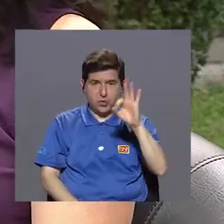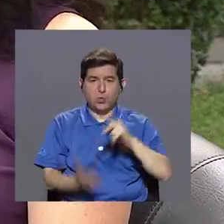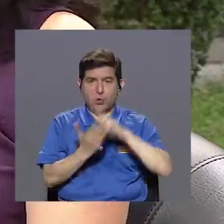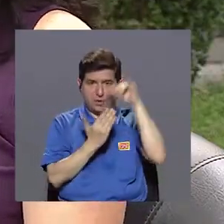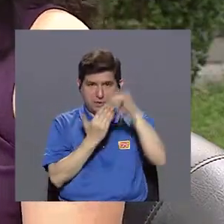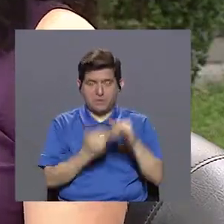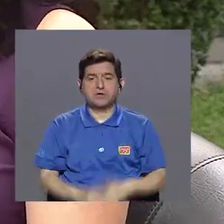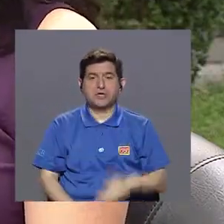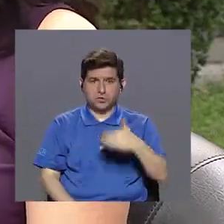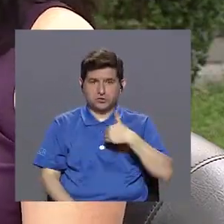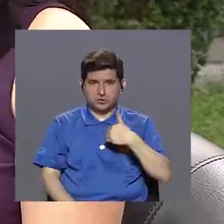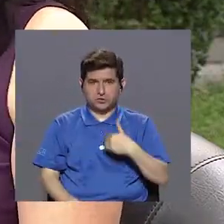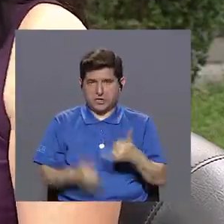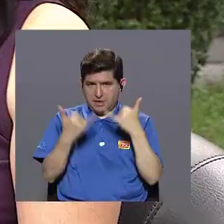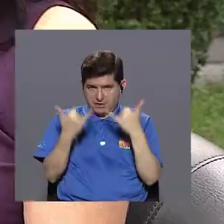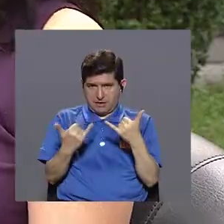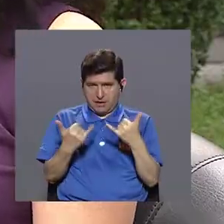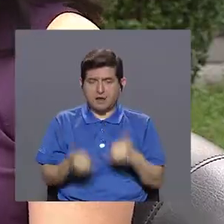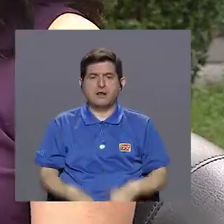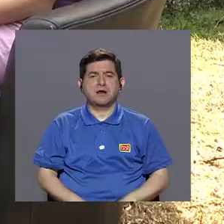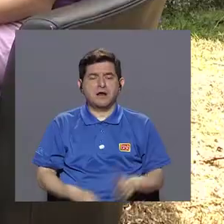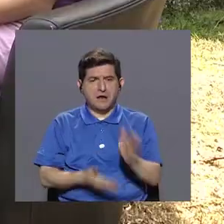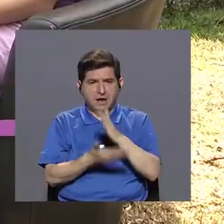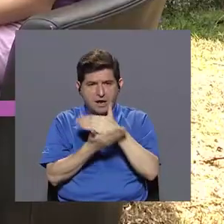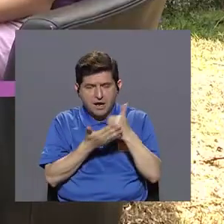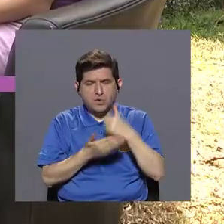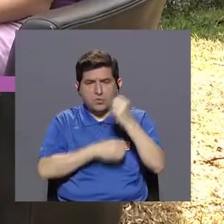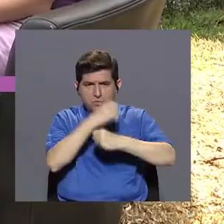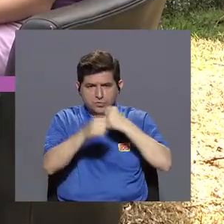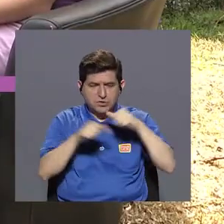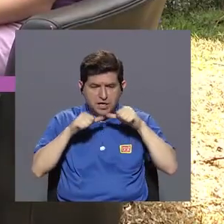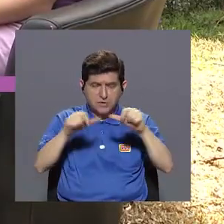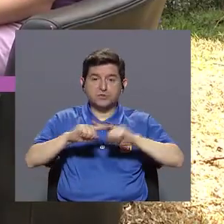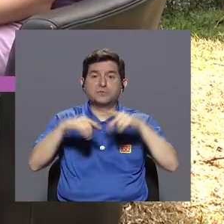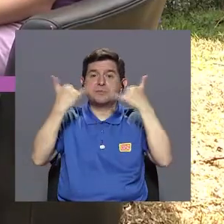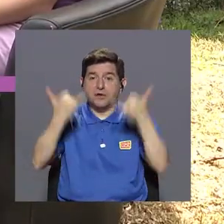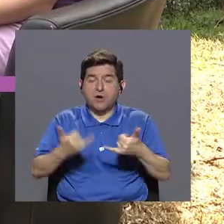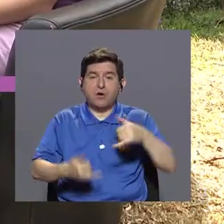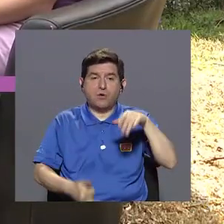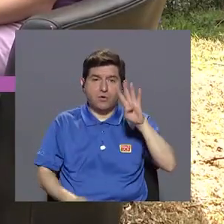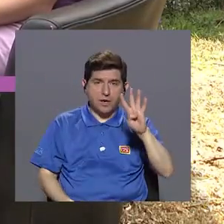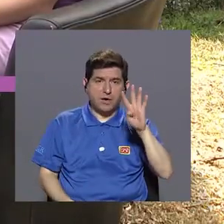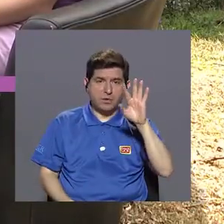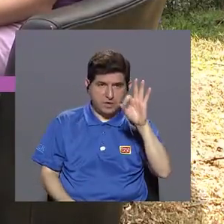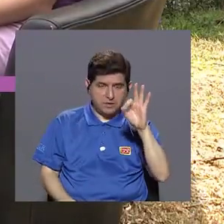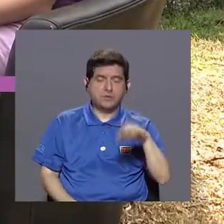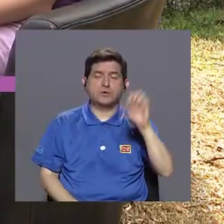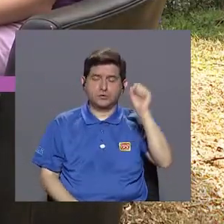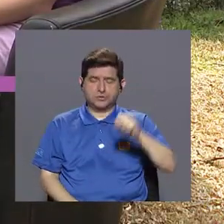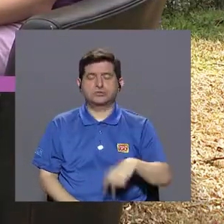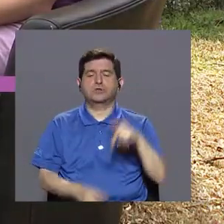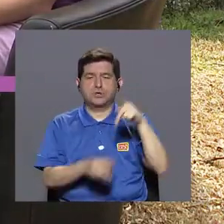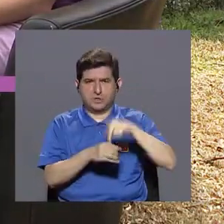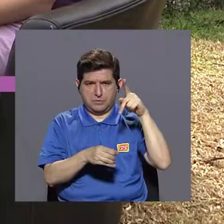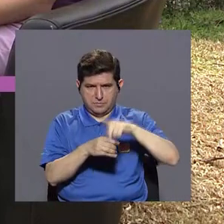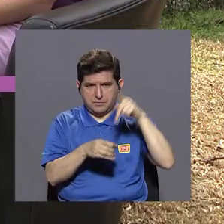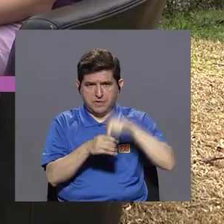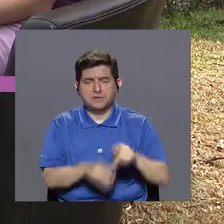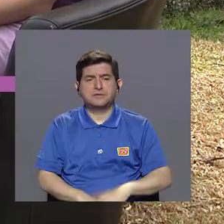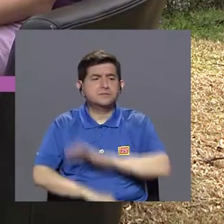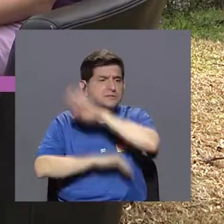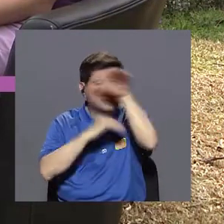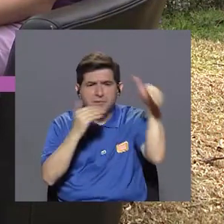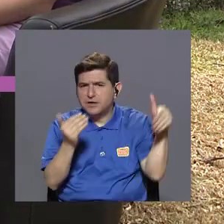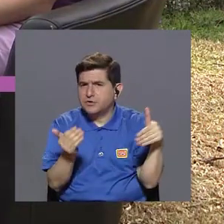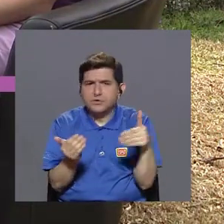han estado vigentes, se han durado varios años, pero en este momento 40. Sí, correcto. Y participan casi que